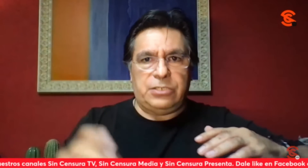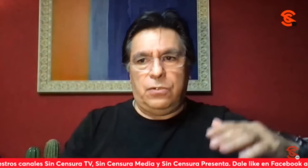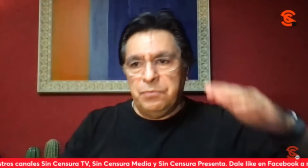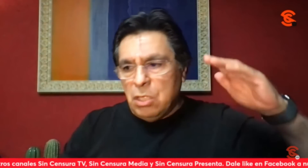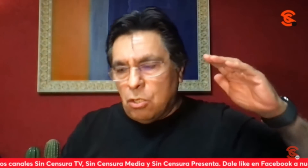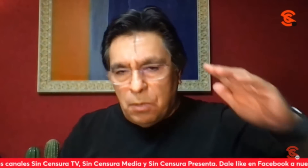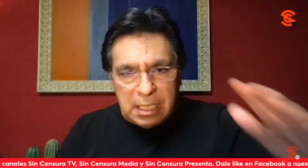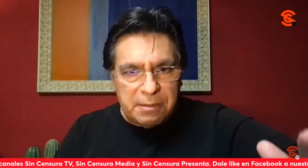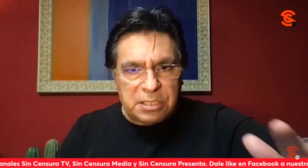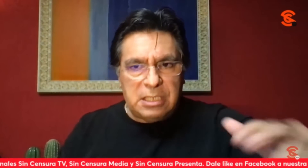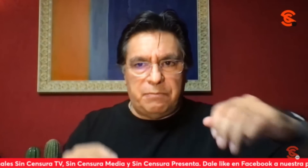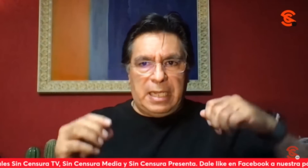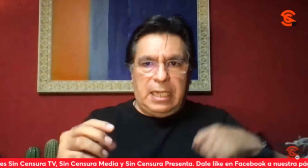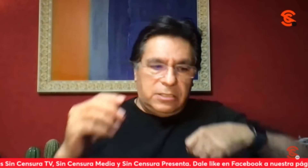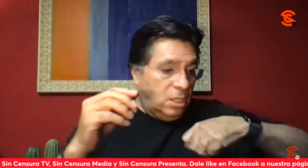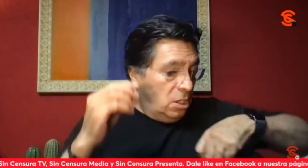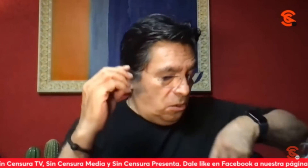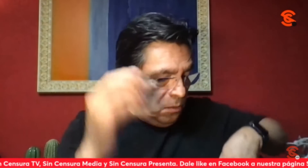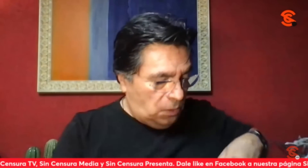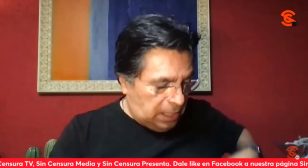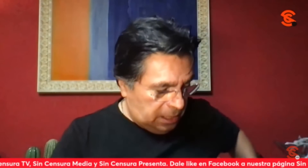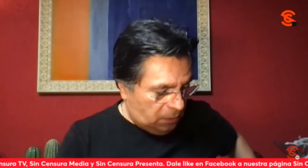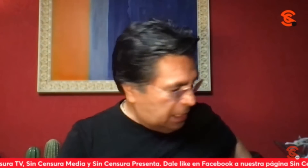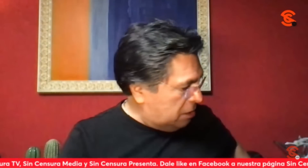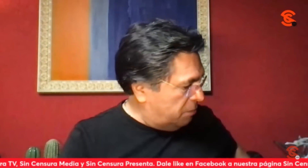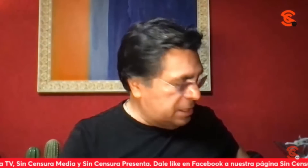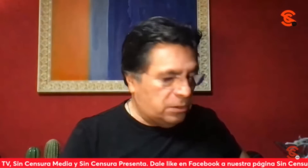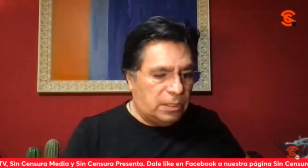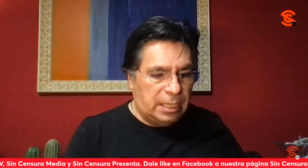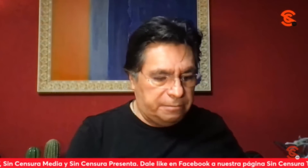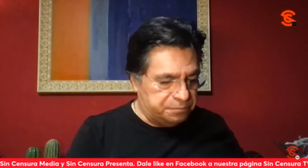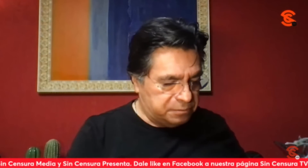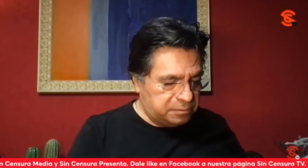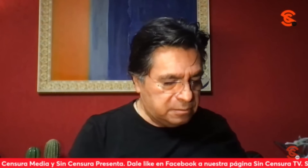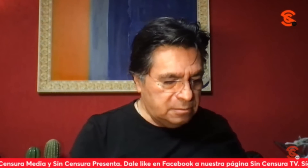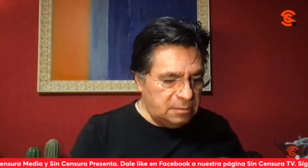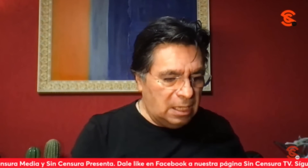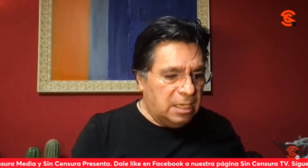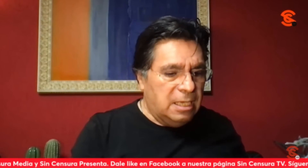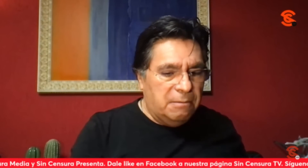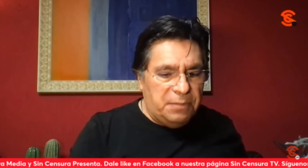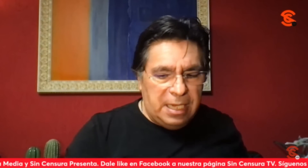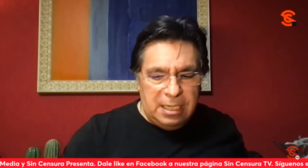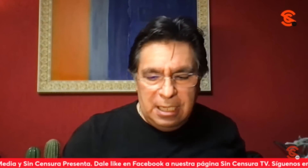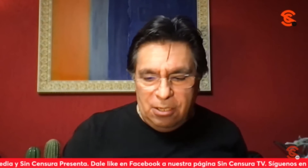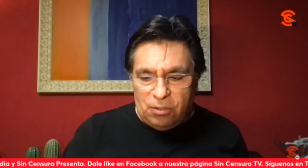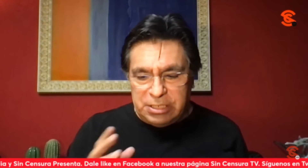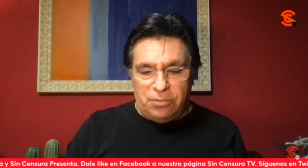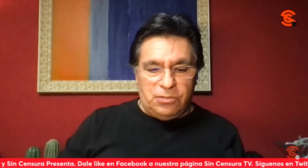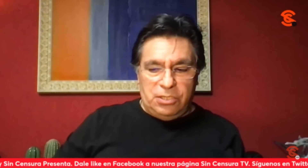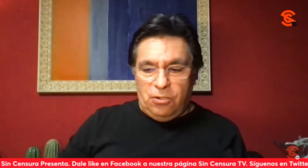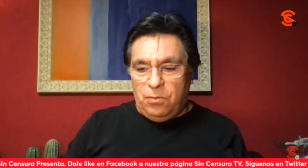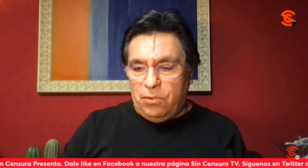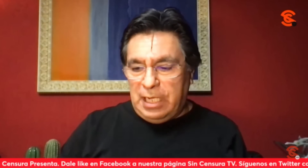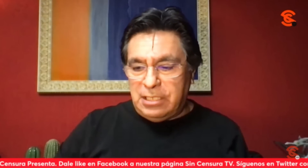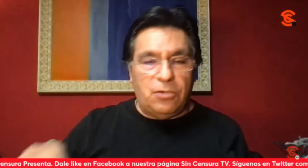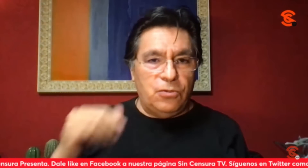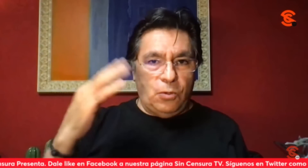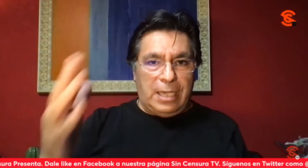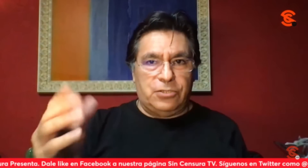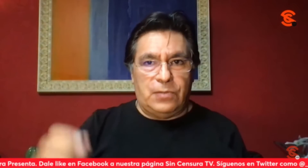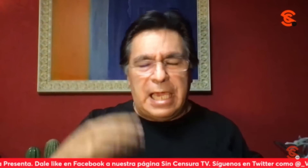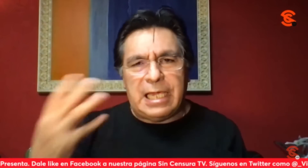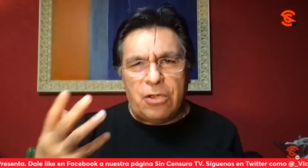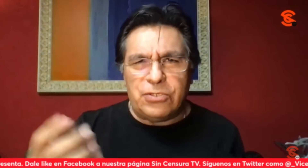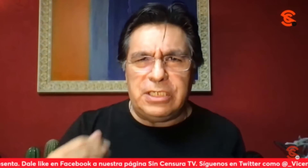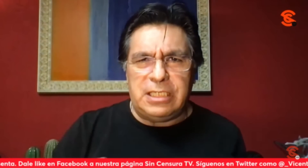Riva Palacio, como la de Beatriz Pajés, como la de Joaquín López Dóriga, viene lo que se conoce como el